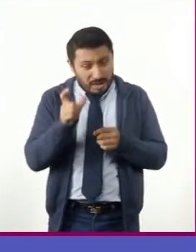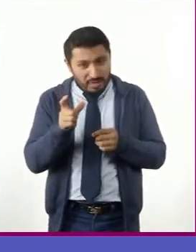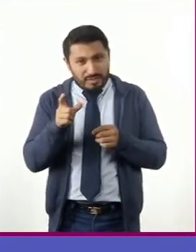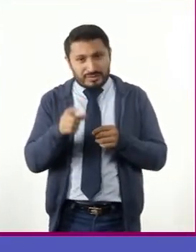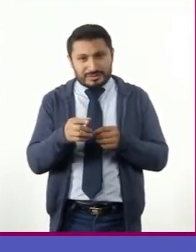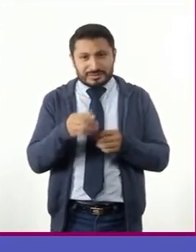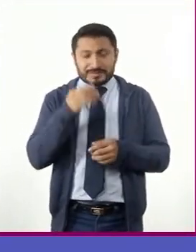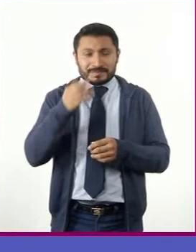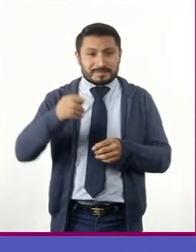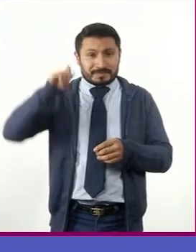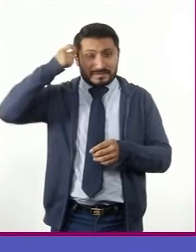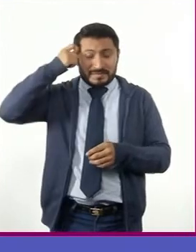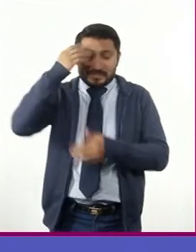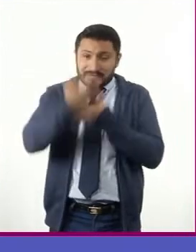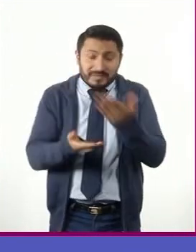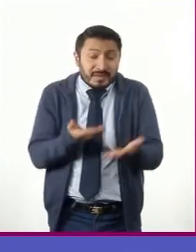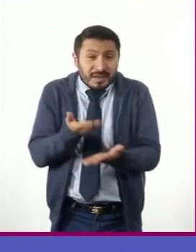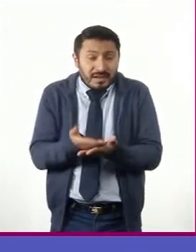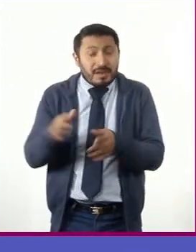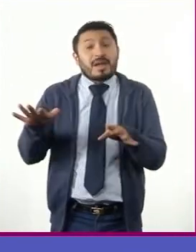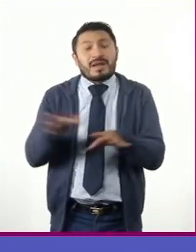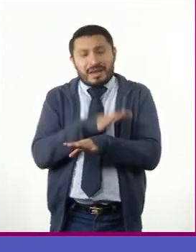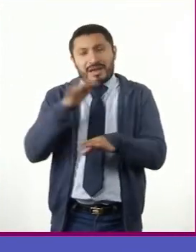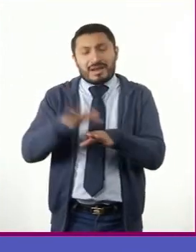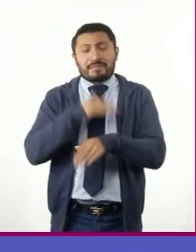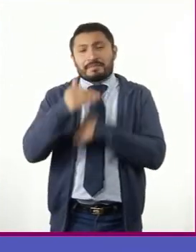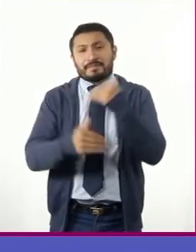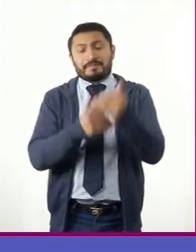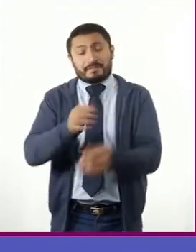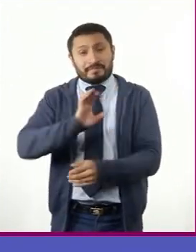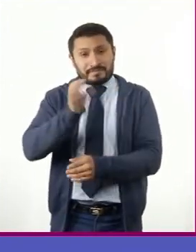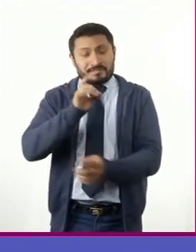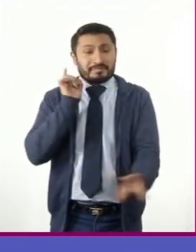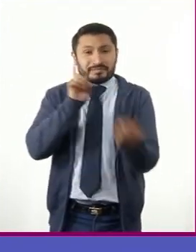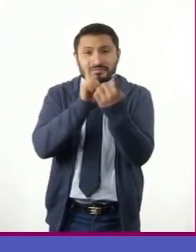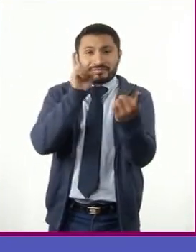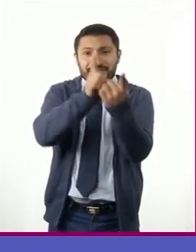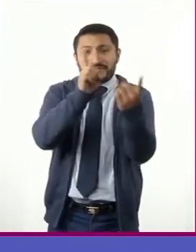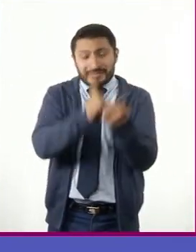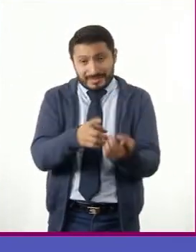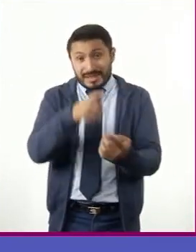a estos amos y va cambiando de ellos, y al presentarnos los diferentes